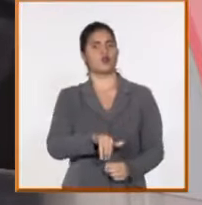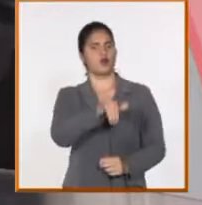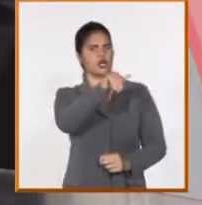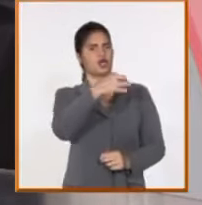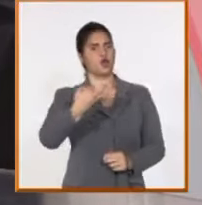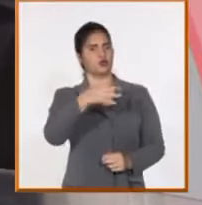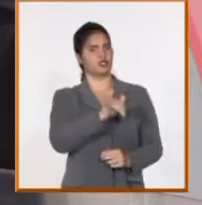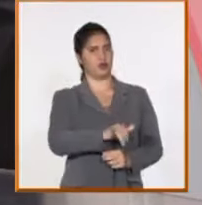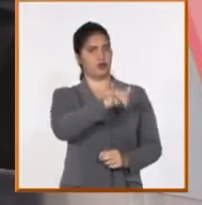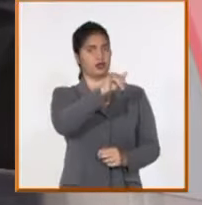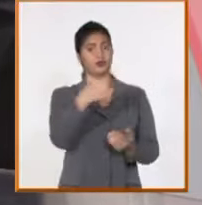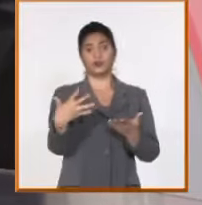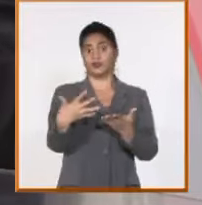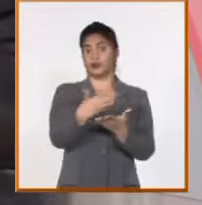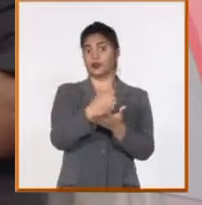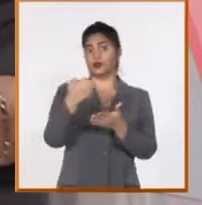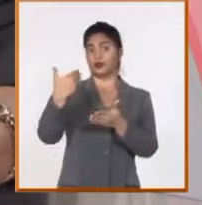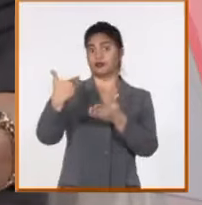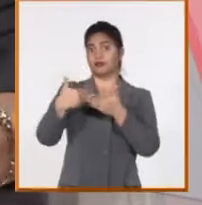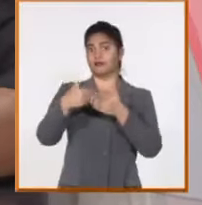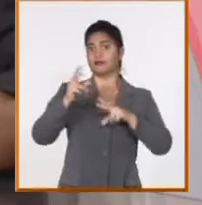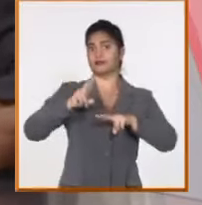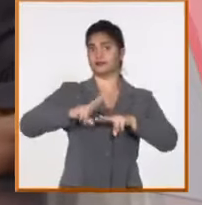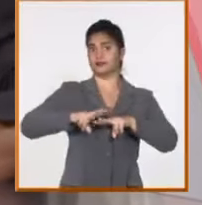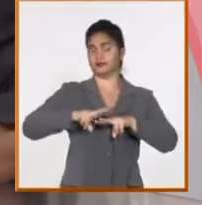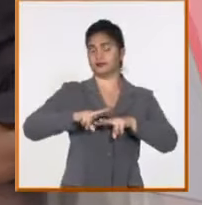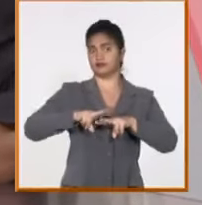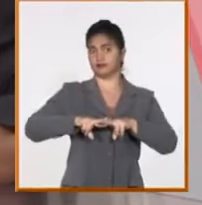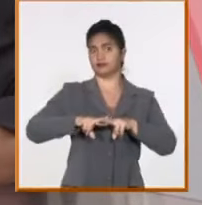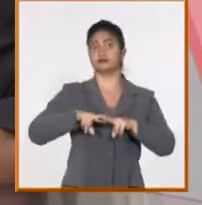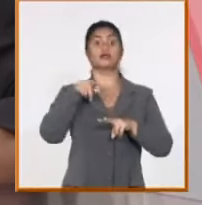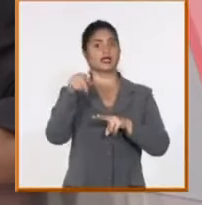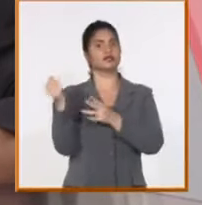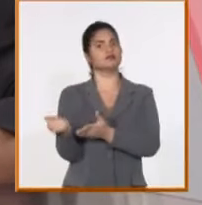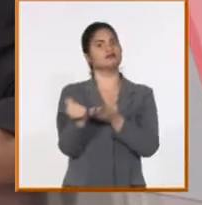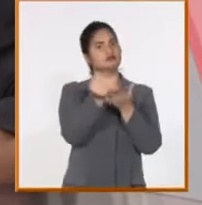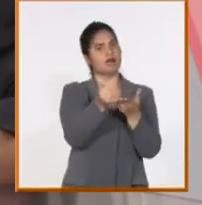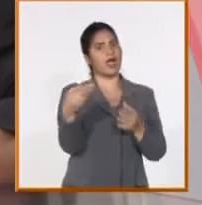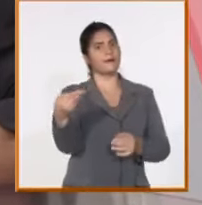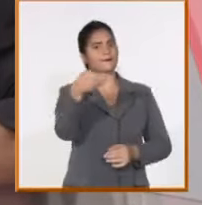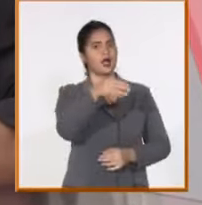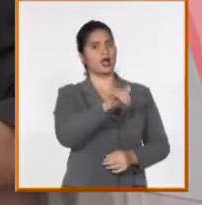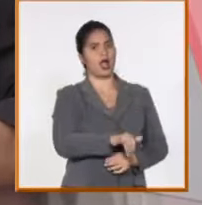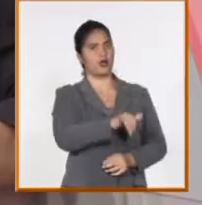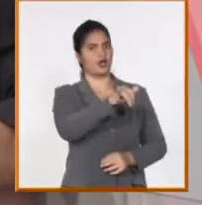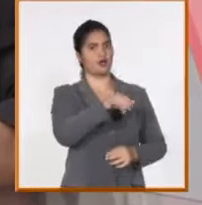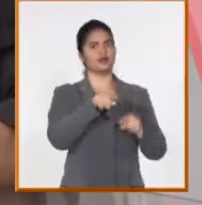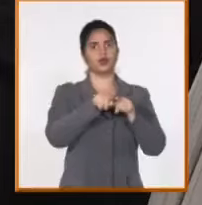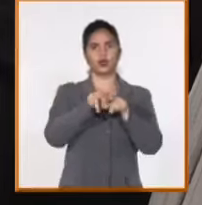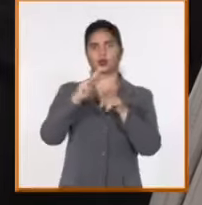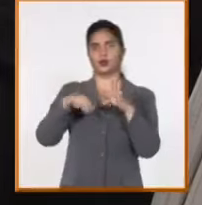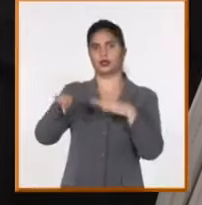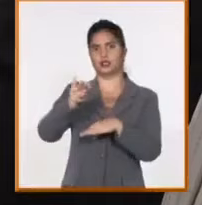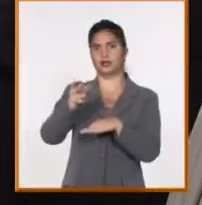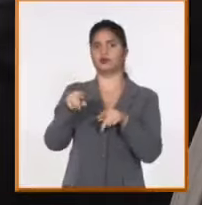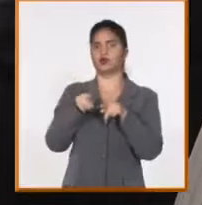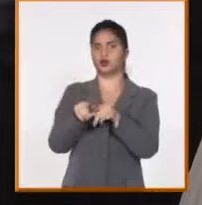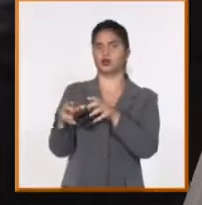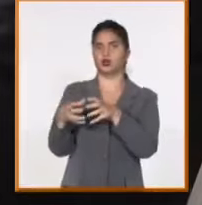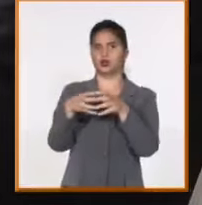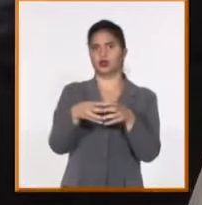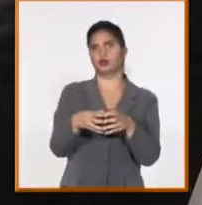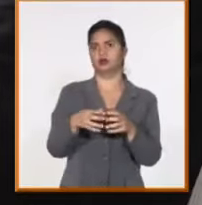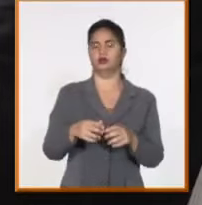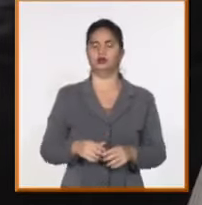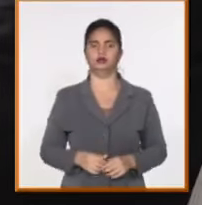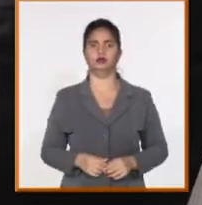laana independientemente de las tareas que tienen en sus municipios apoyan a boyero de Conjunto con el Ministerio nuestro y con el grupo vamos a ver un ejemplo de lo que está pasando